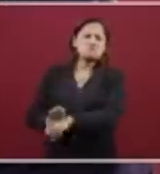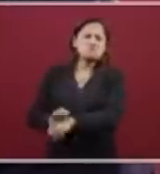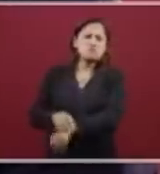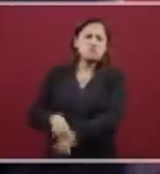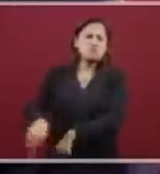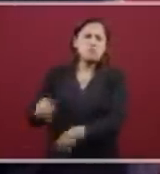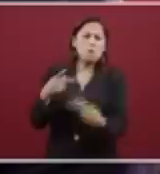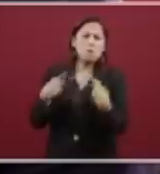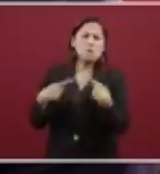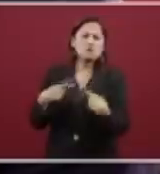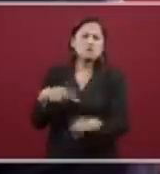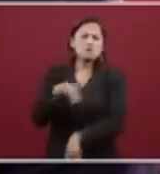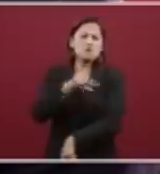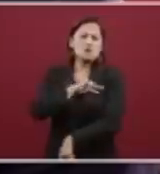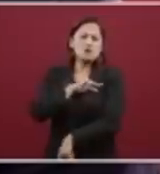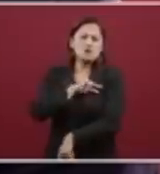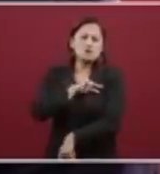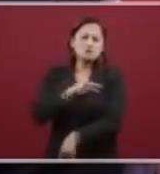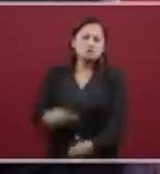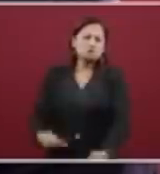jugosos negocios